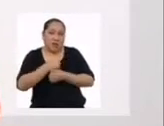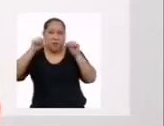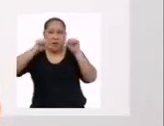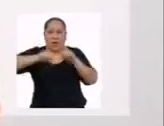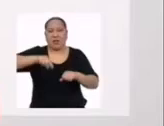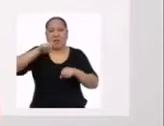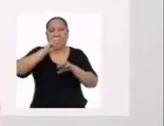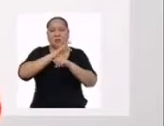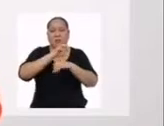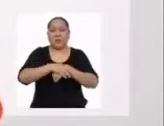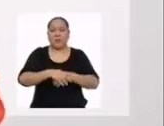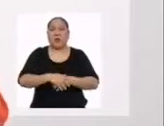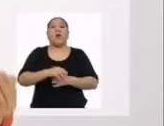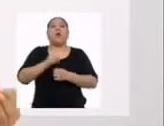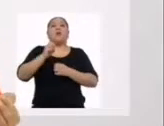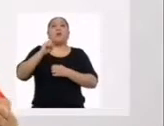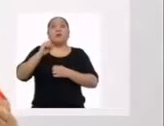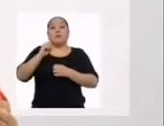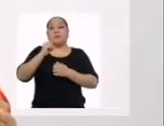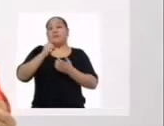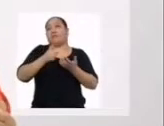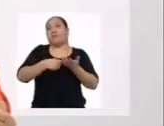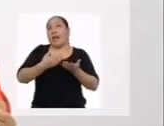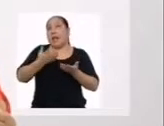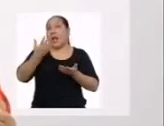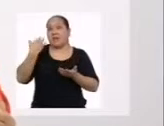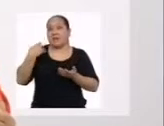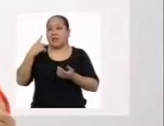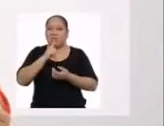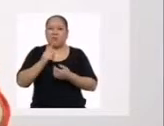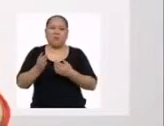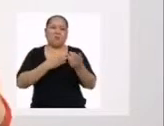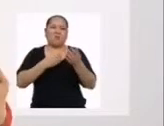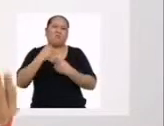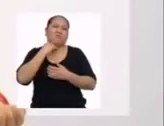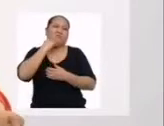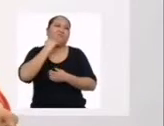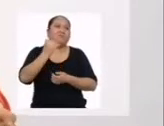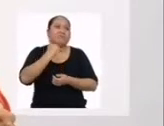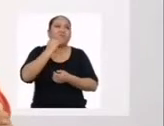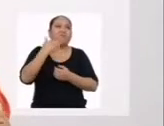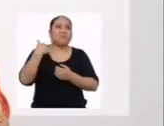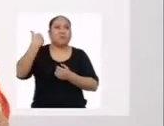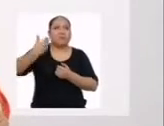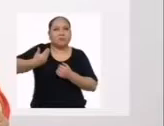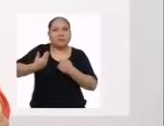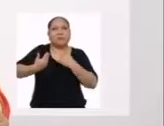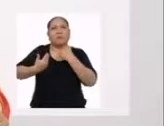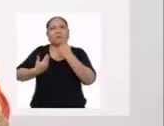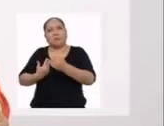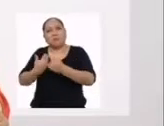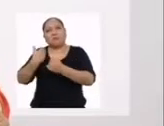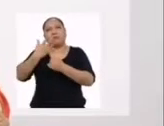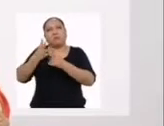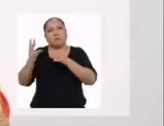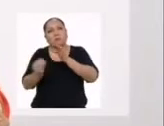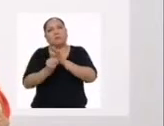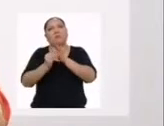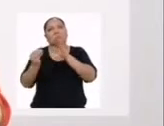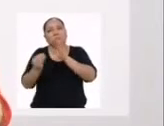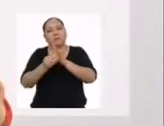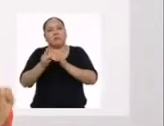sus primeros años en la secundaria no les tomaba importancia a los comentarios, pero con el paso de los años esos comentarios le afectaron